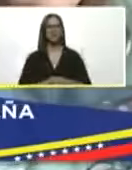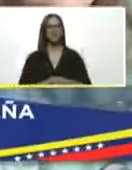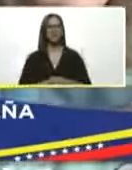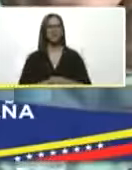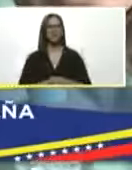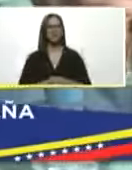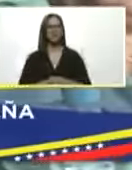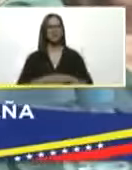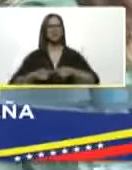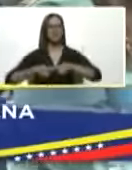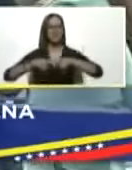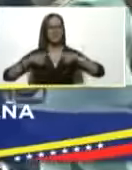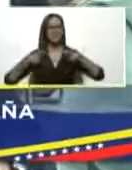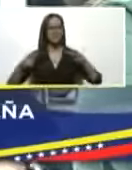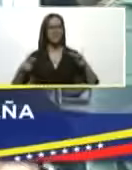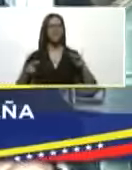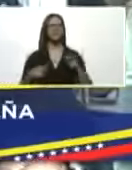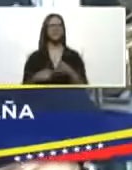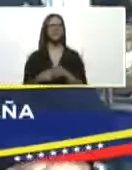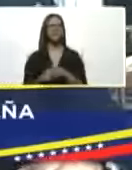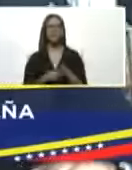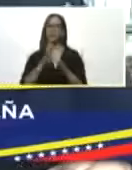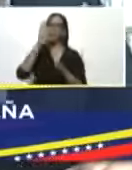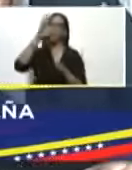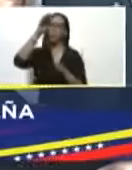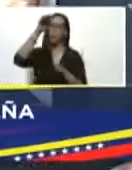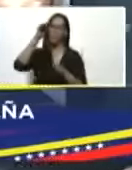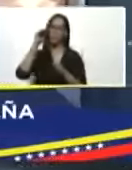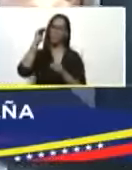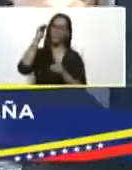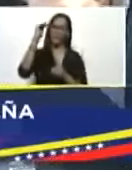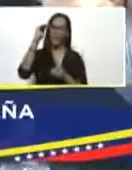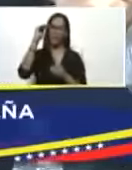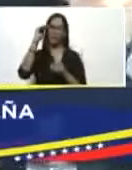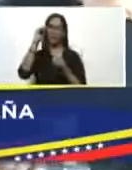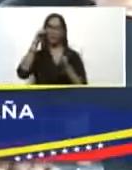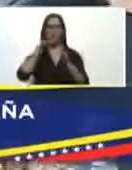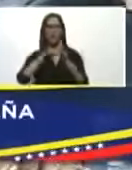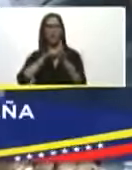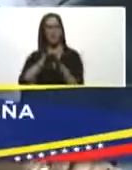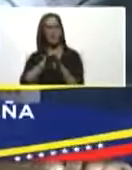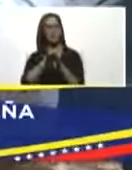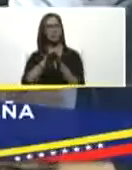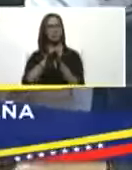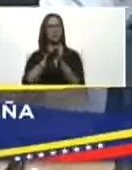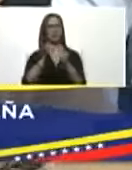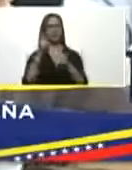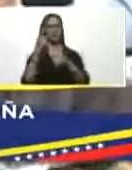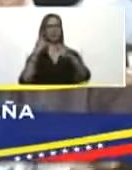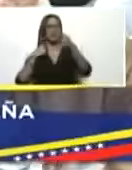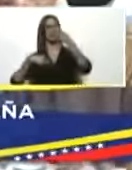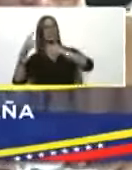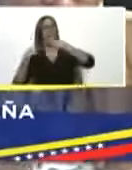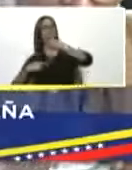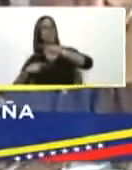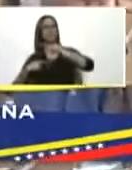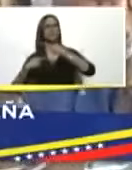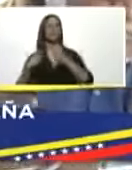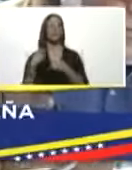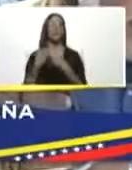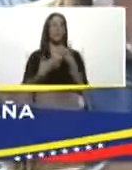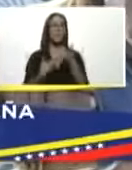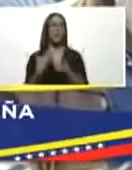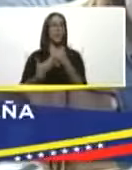subo, me mantengo, avances, retrocesos, un